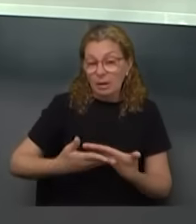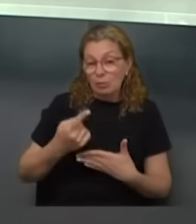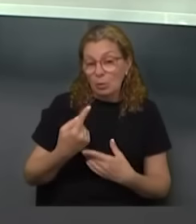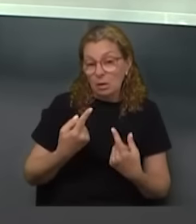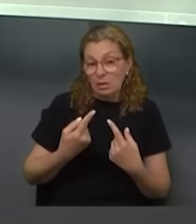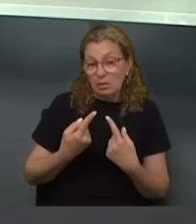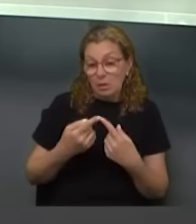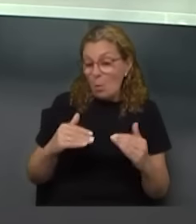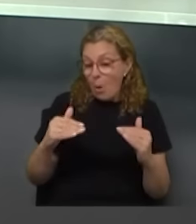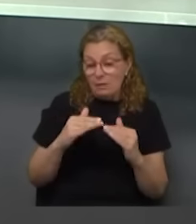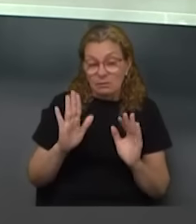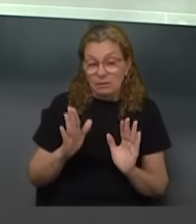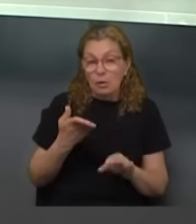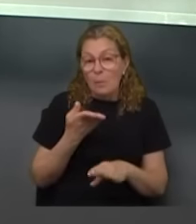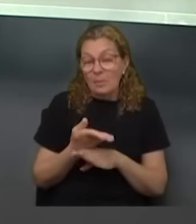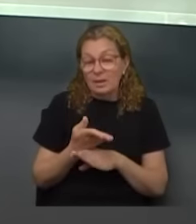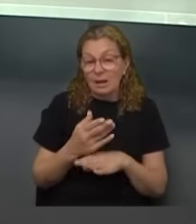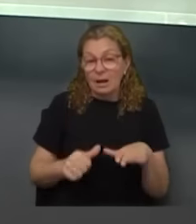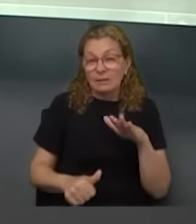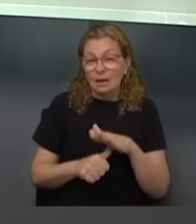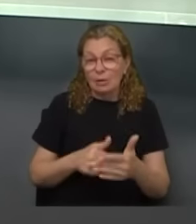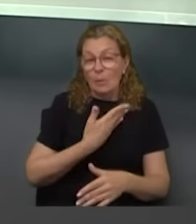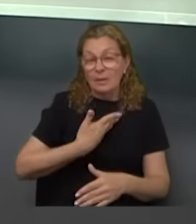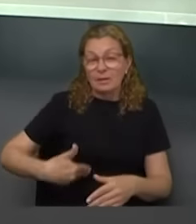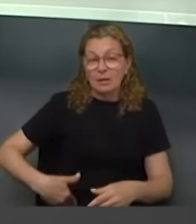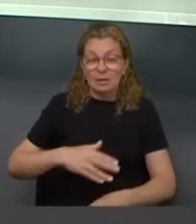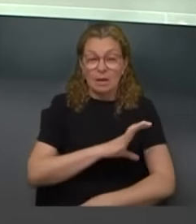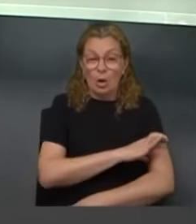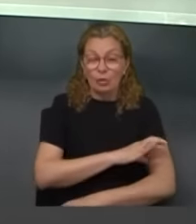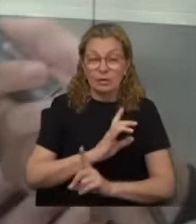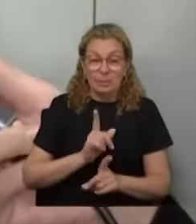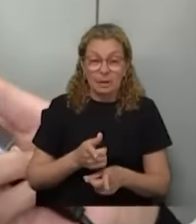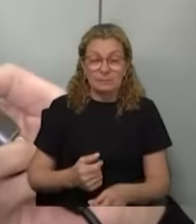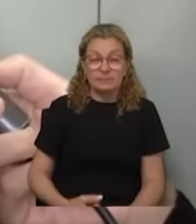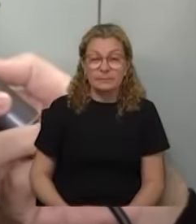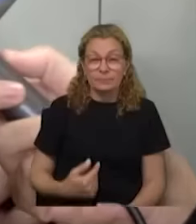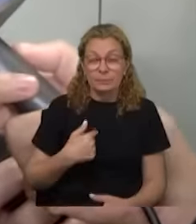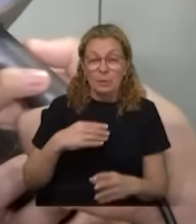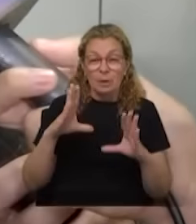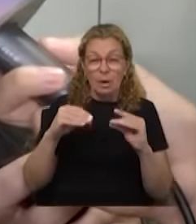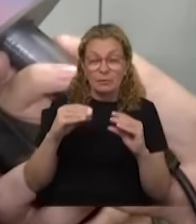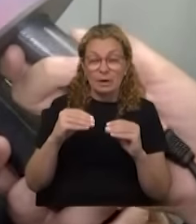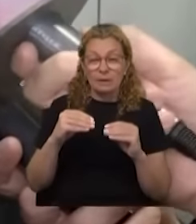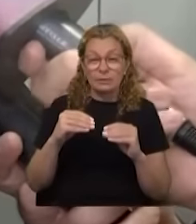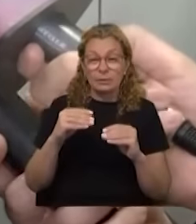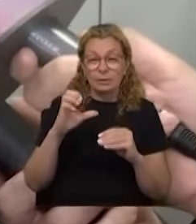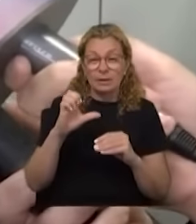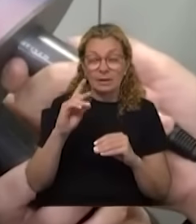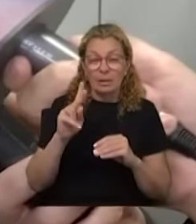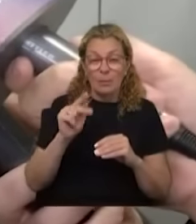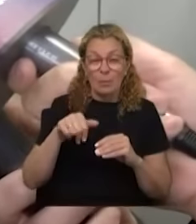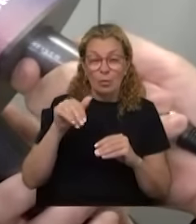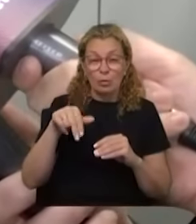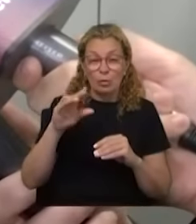actividad similar si se lo pidiera el candidato presidencial xandu Ori Yo vengo hablando con Edmundo González muchas veces y con